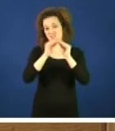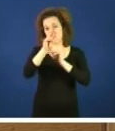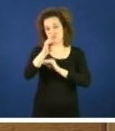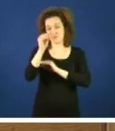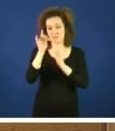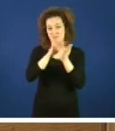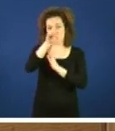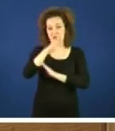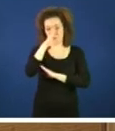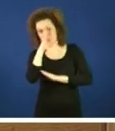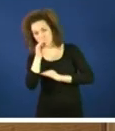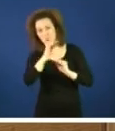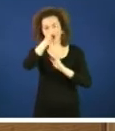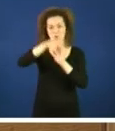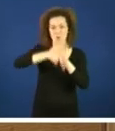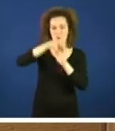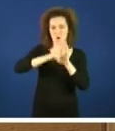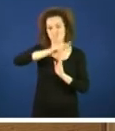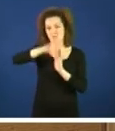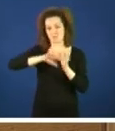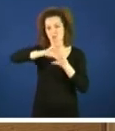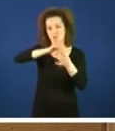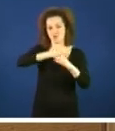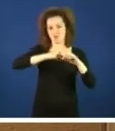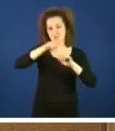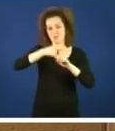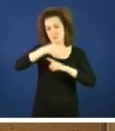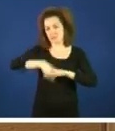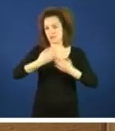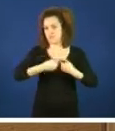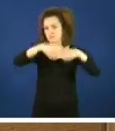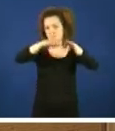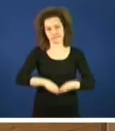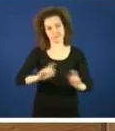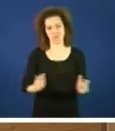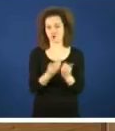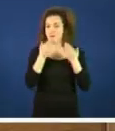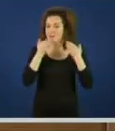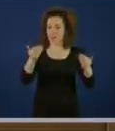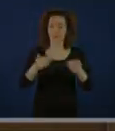das normas reguladoras da Xunta e da súa presidencia. Levántase a sesión. Moitas gracias.